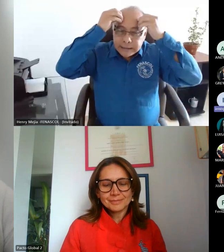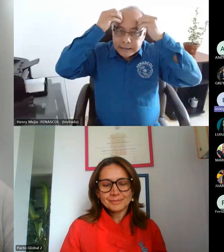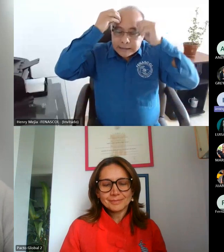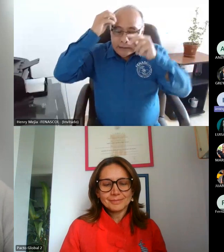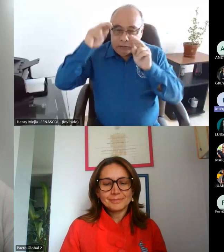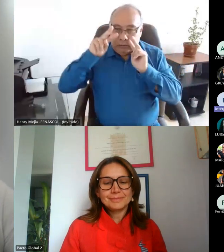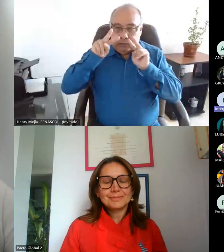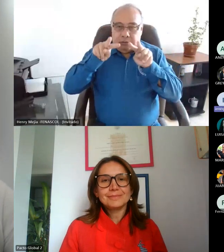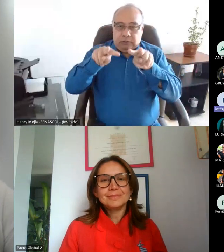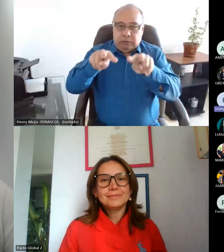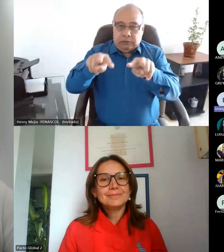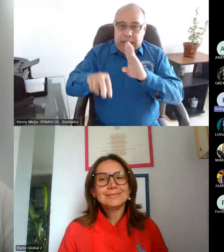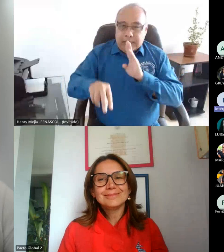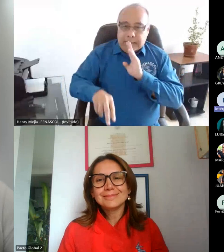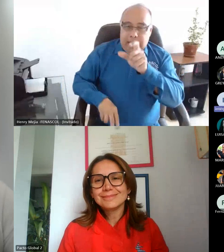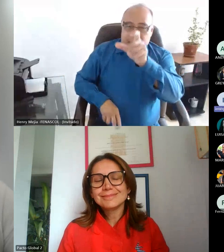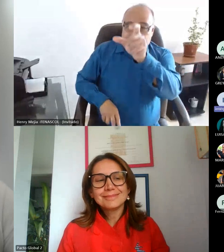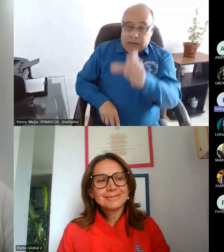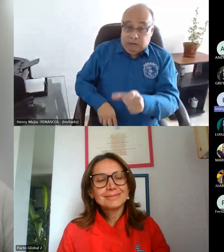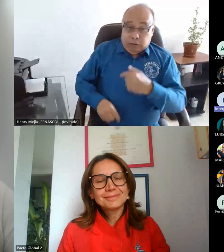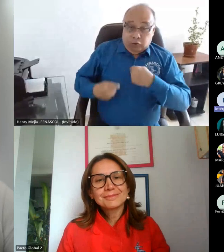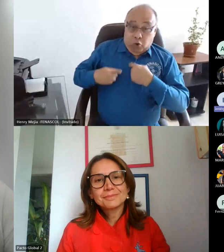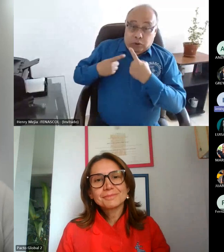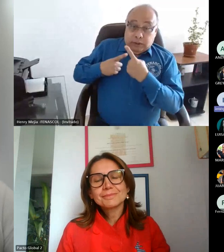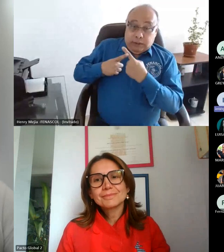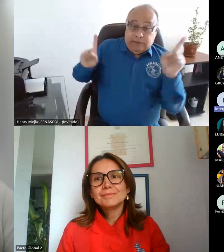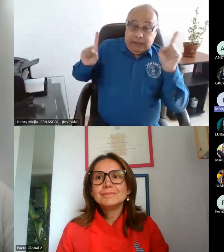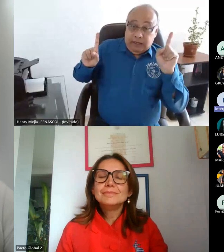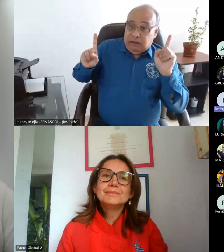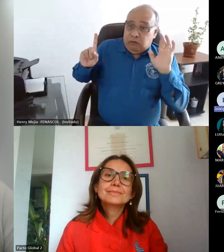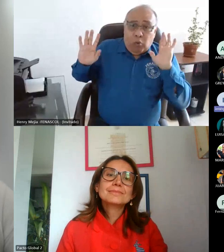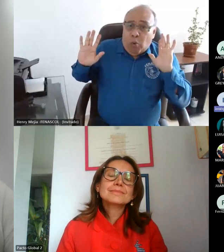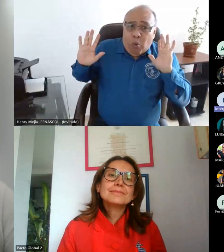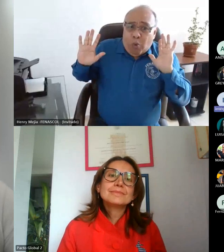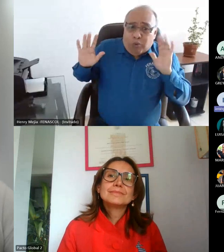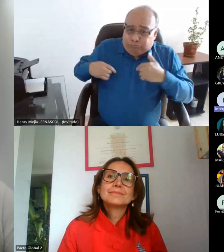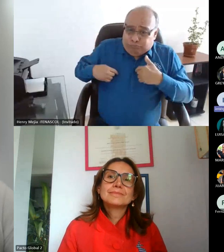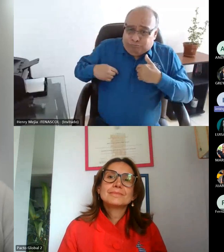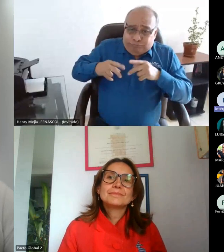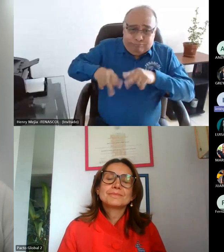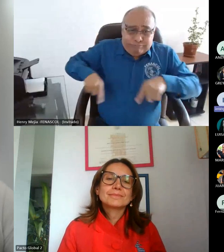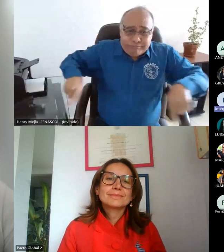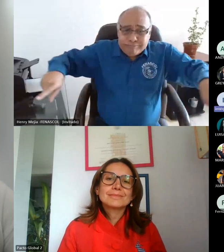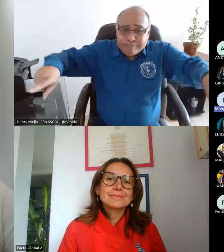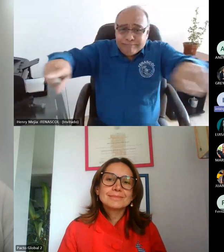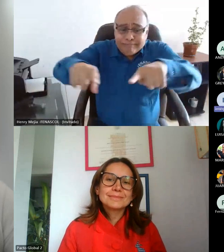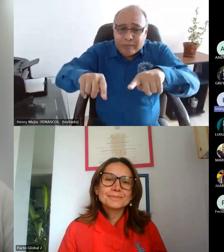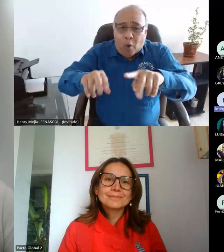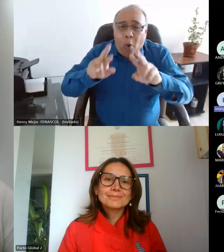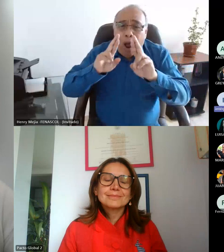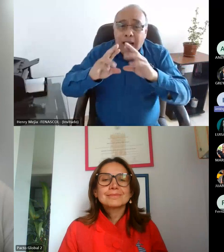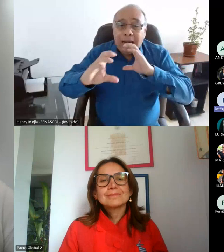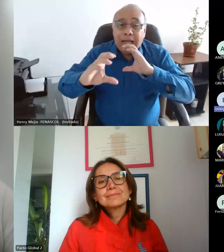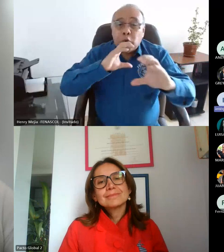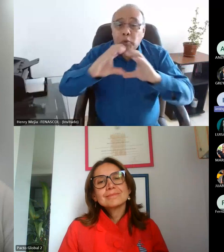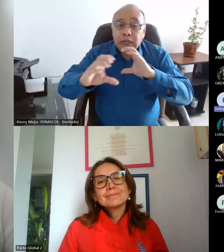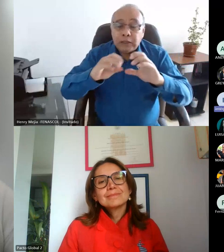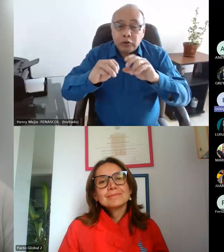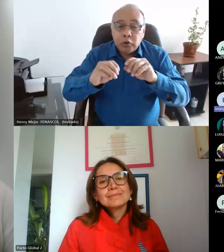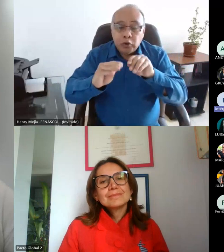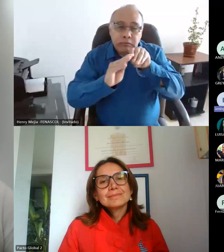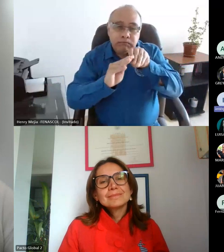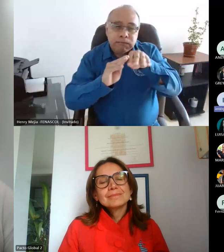fundamental para todos los que están aprendiendo los que están visualizando este eer ccio deben visualizar noos